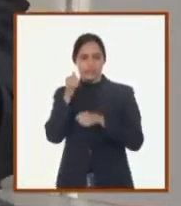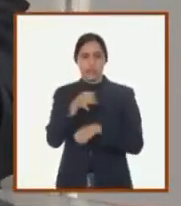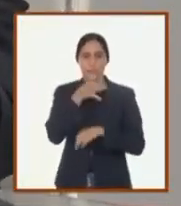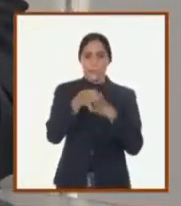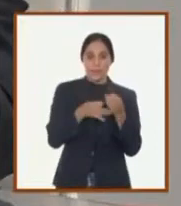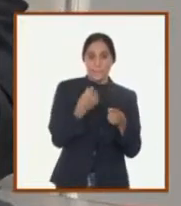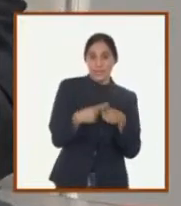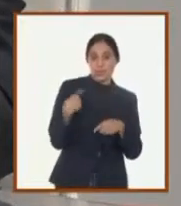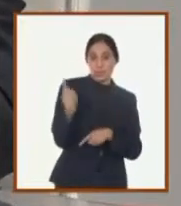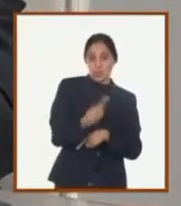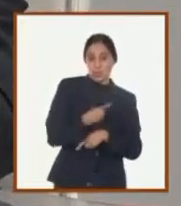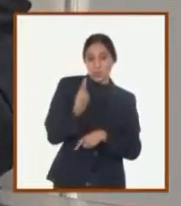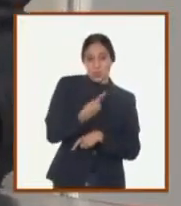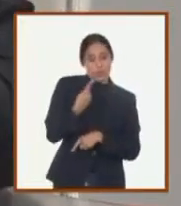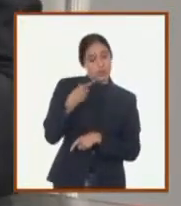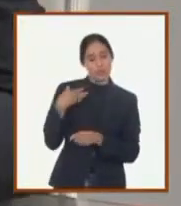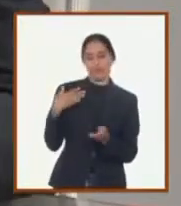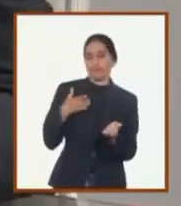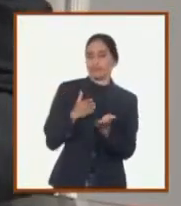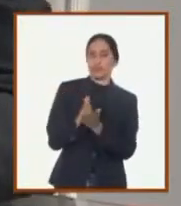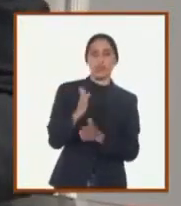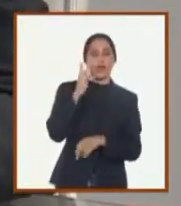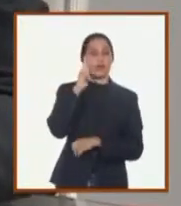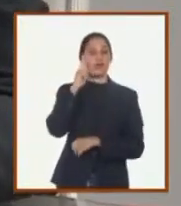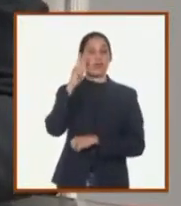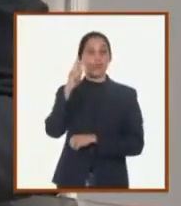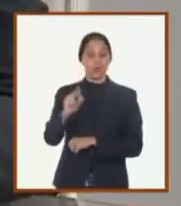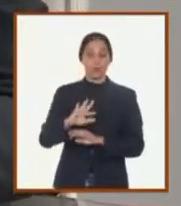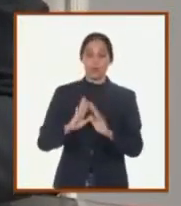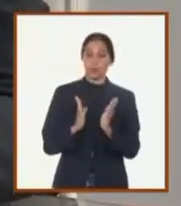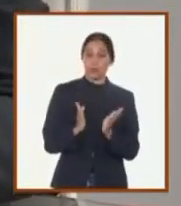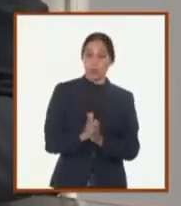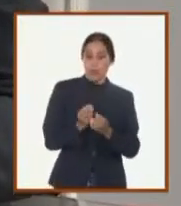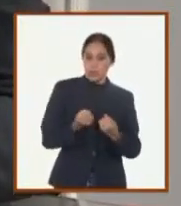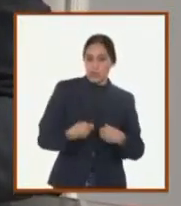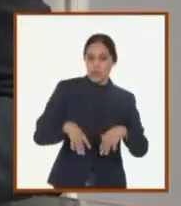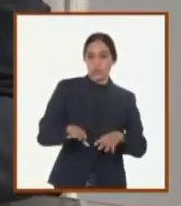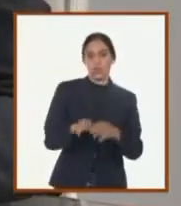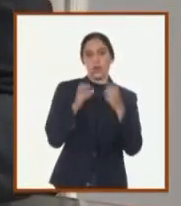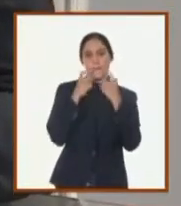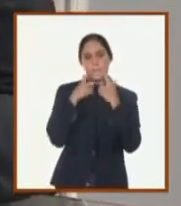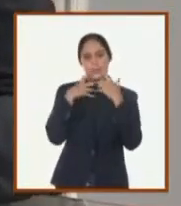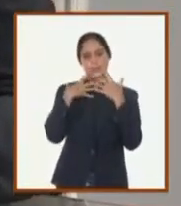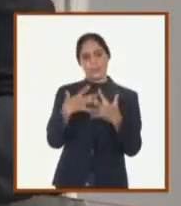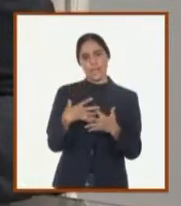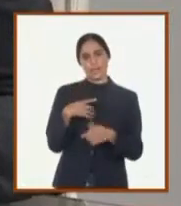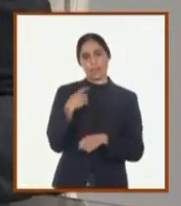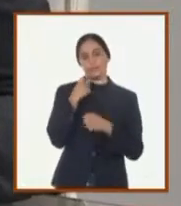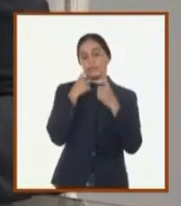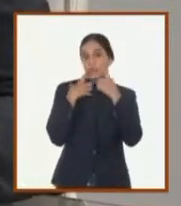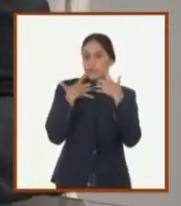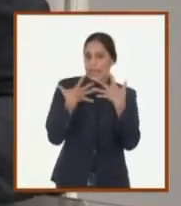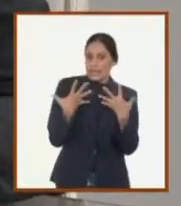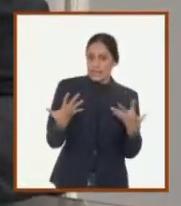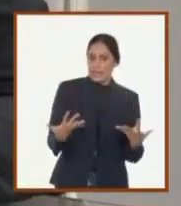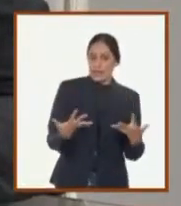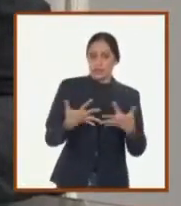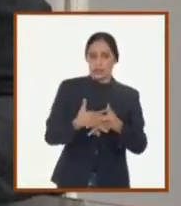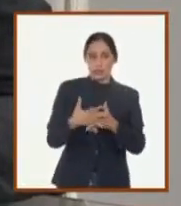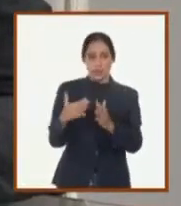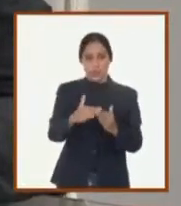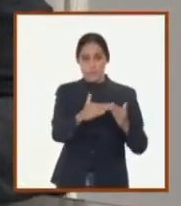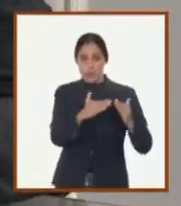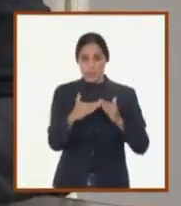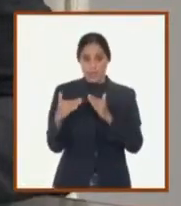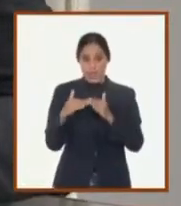Tenemos que continuar ese legado adaptado a las condiciones Pero es muy importante nuestra relación con la comunidad del Carmelo donde estamos